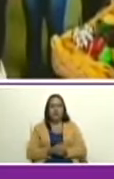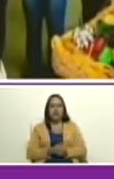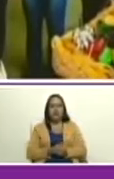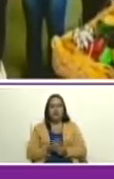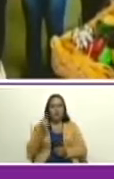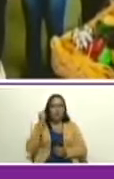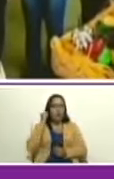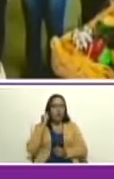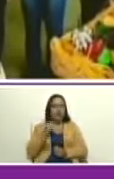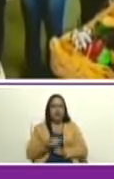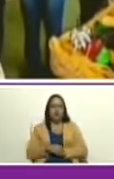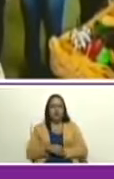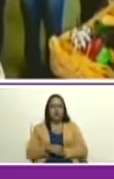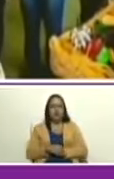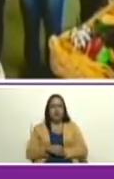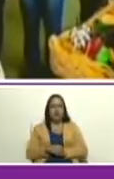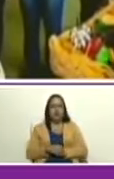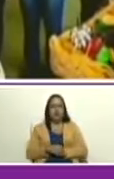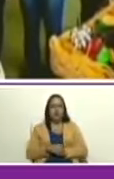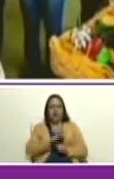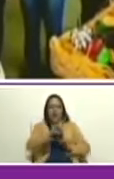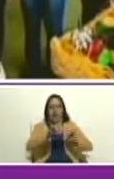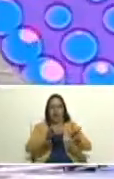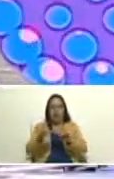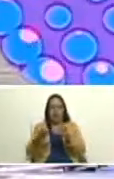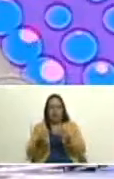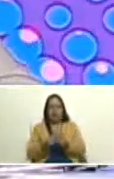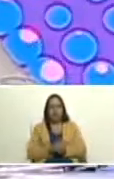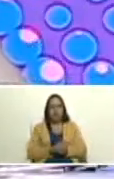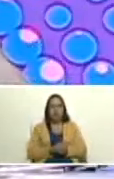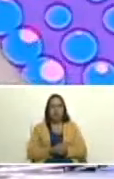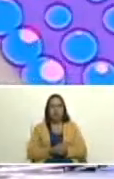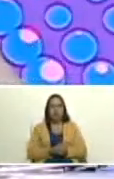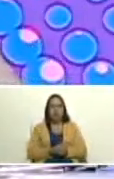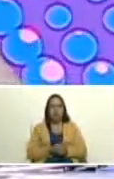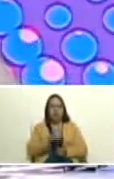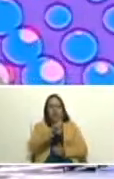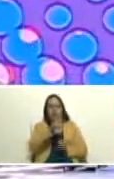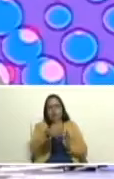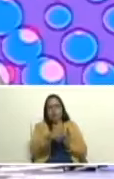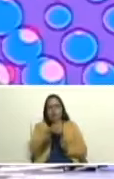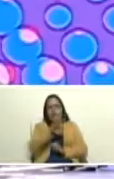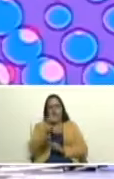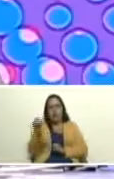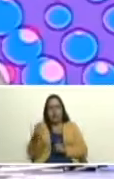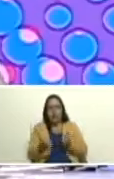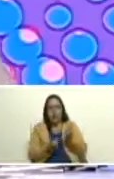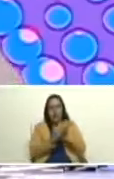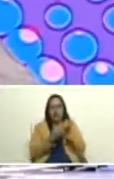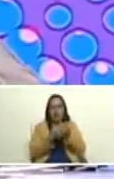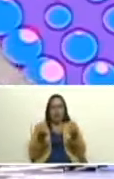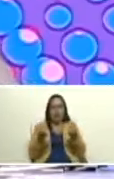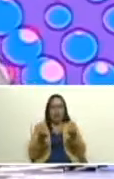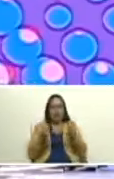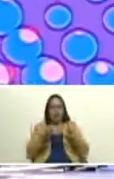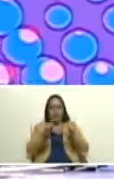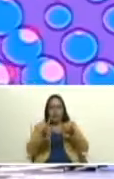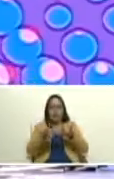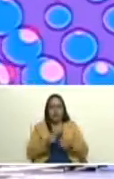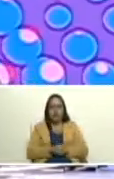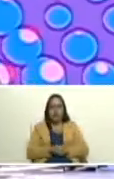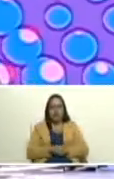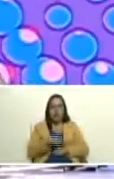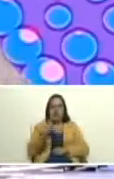Mujeres, las queremos mucho. Bueno, 1.500 créditos arrancando. Yo dije, vamos a arrancar con